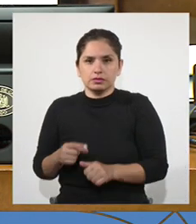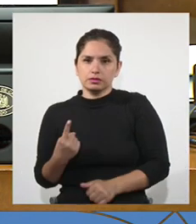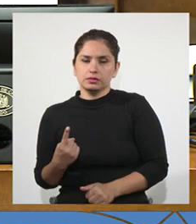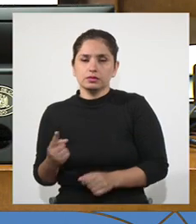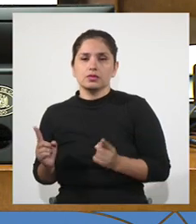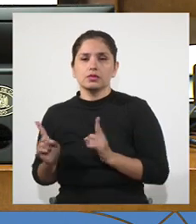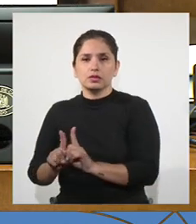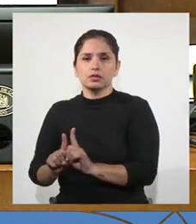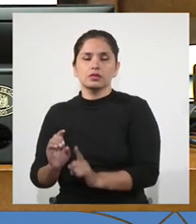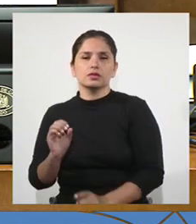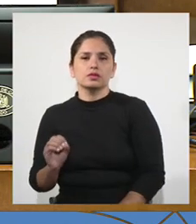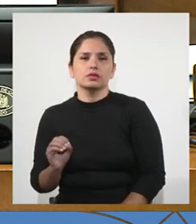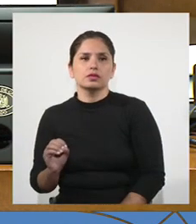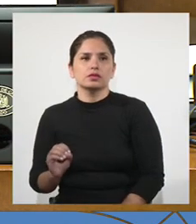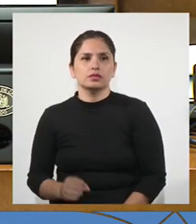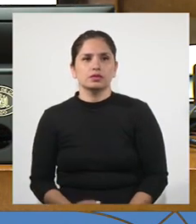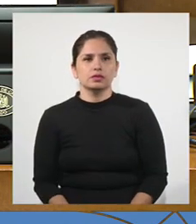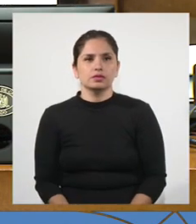0.